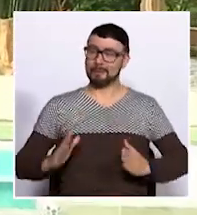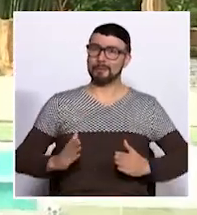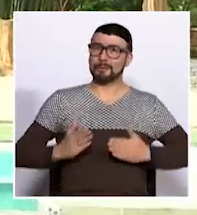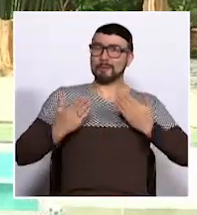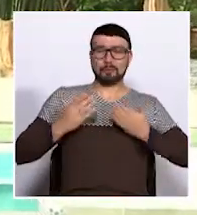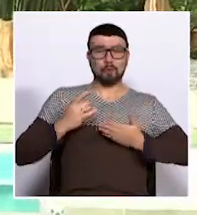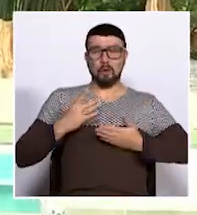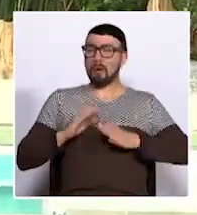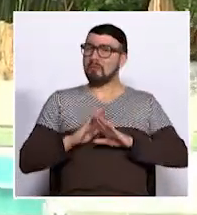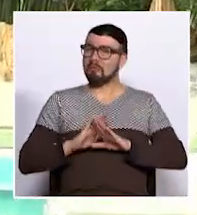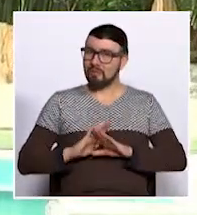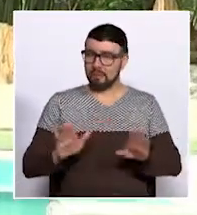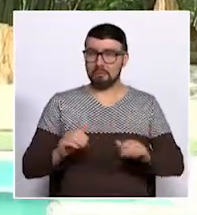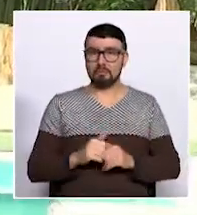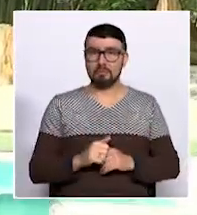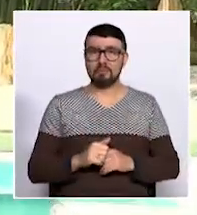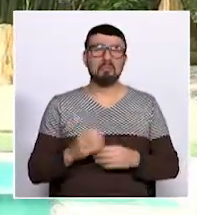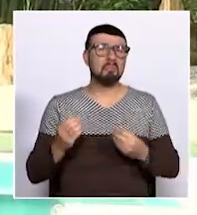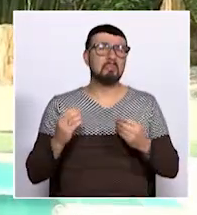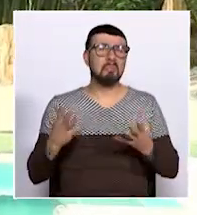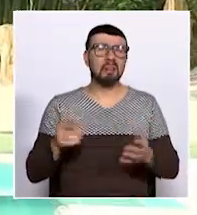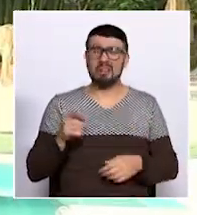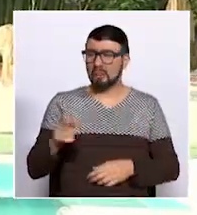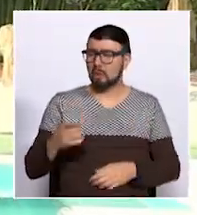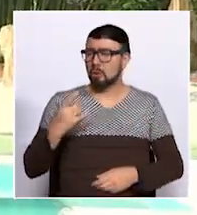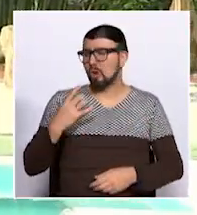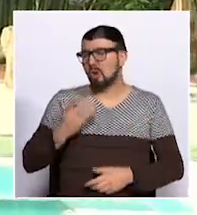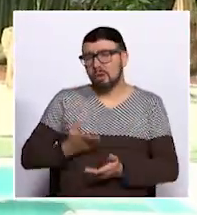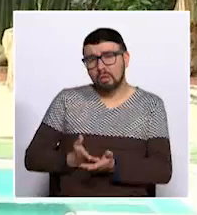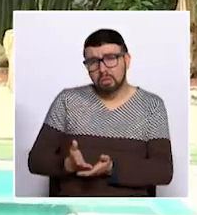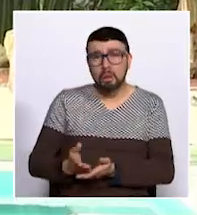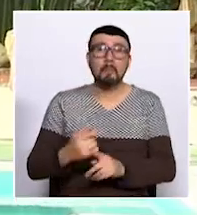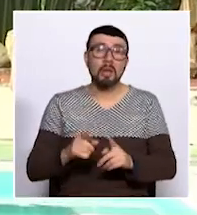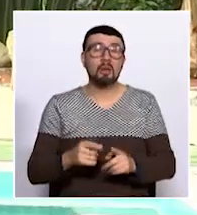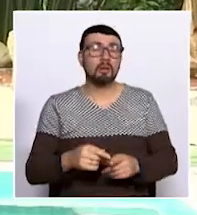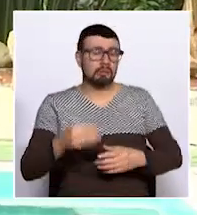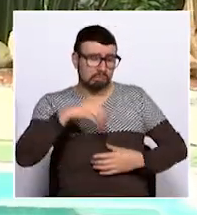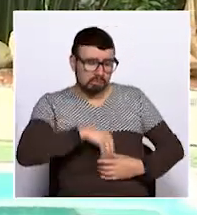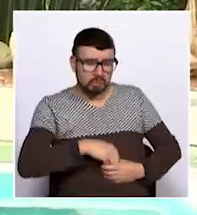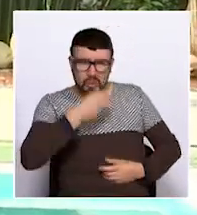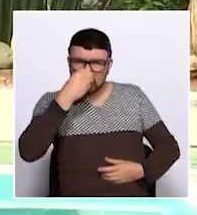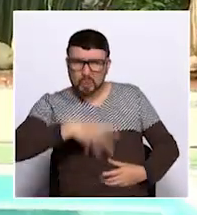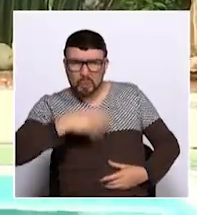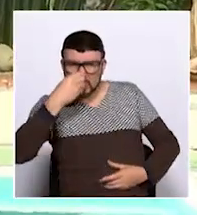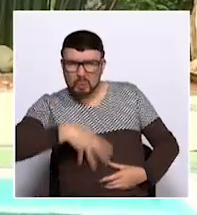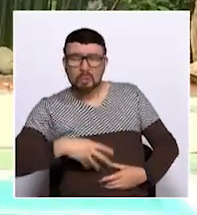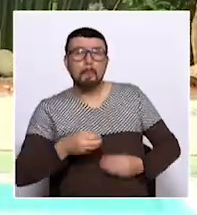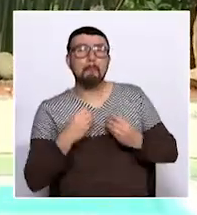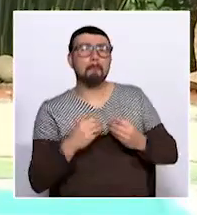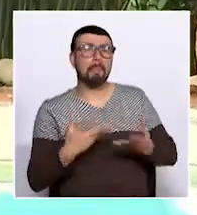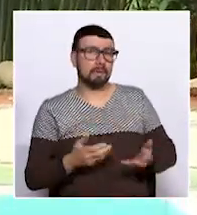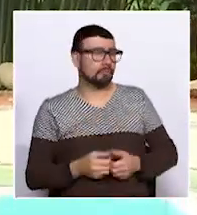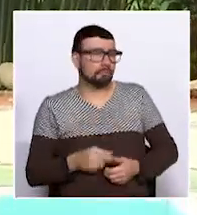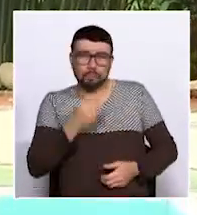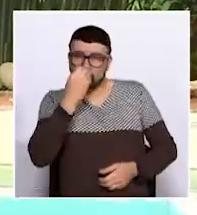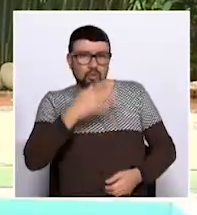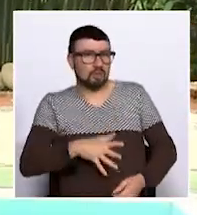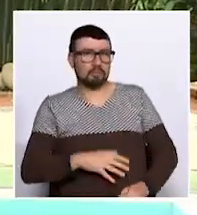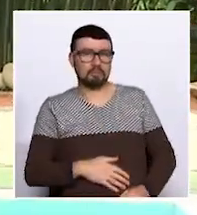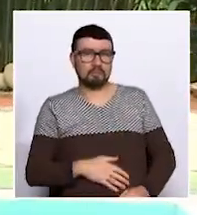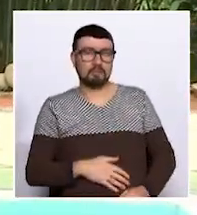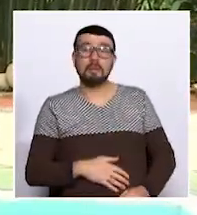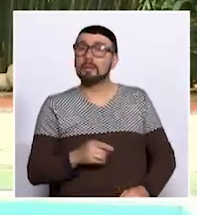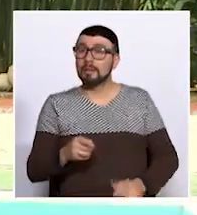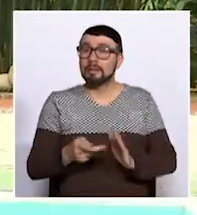dolor. Porque nada me sirve quitar el dolor si sigo intoxicado por dentro. Aparte de que el turco lo